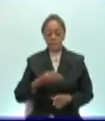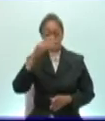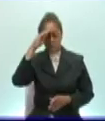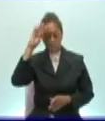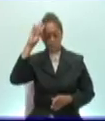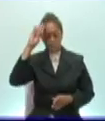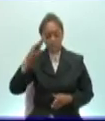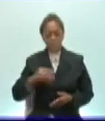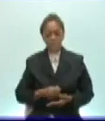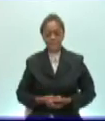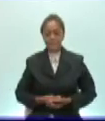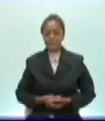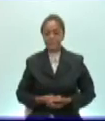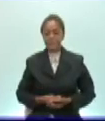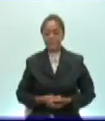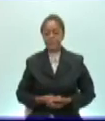Cuba,